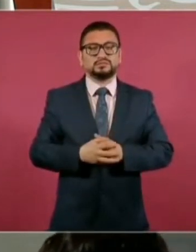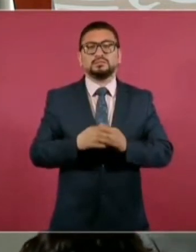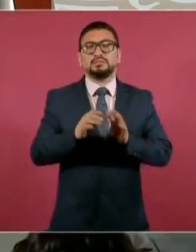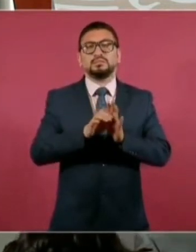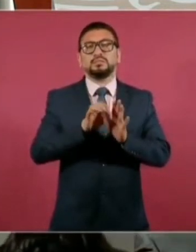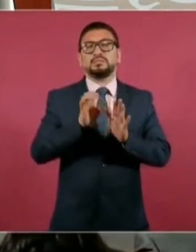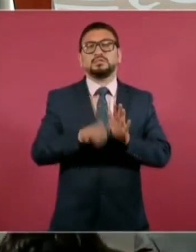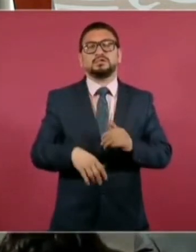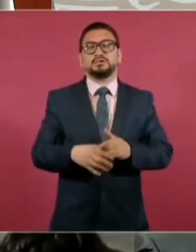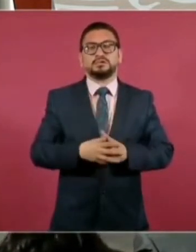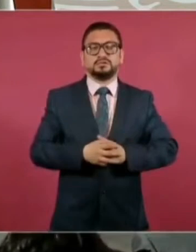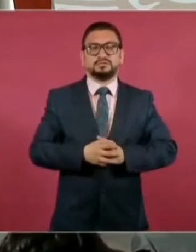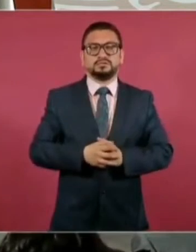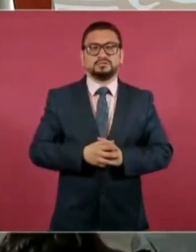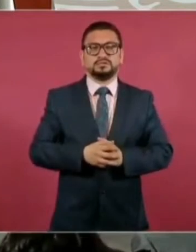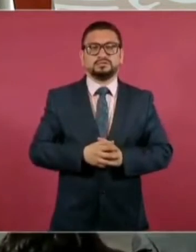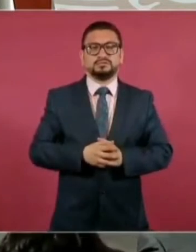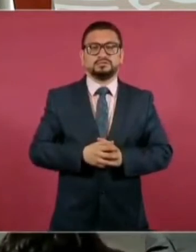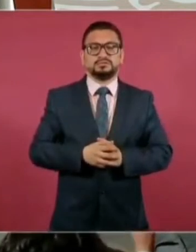hablando de